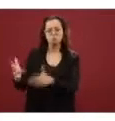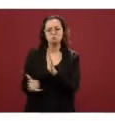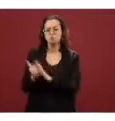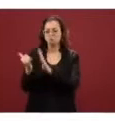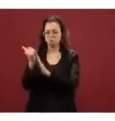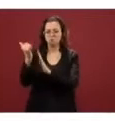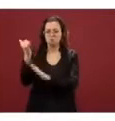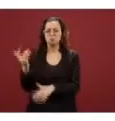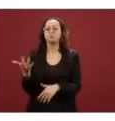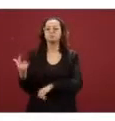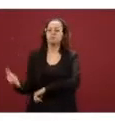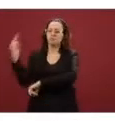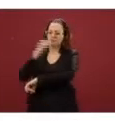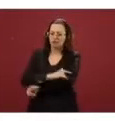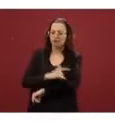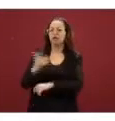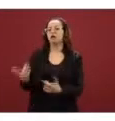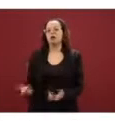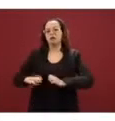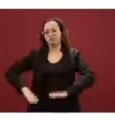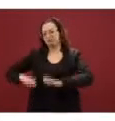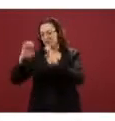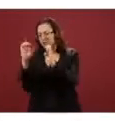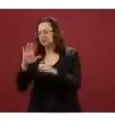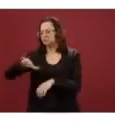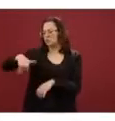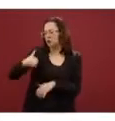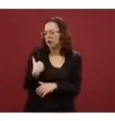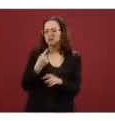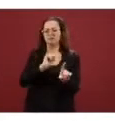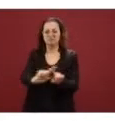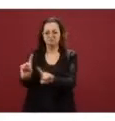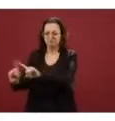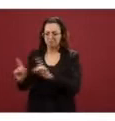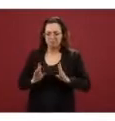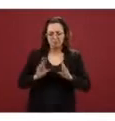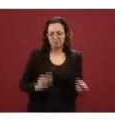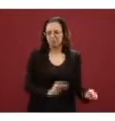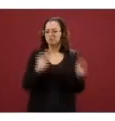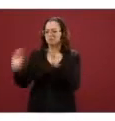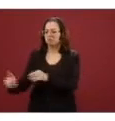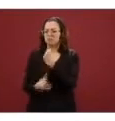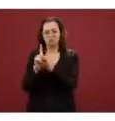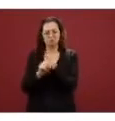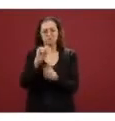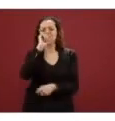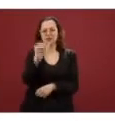en la reubicación de hangares, plataformas, escuadrones, depósitos y demás instalaciones de la Fuerza Aérea sin contratiempos. La siguiente, por